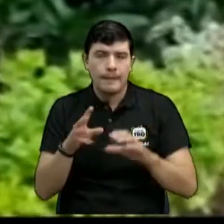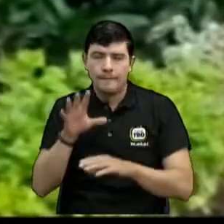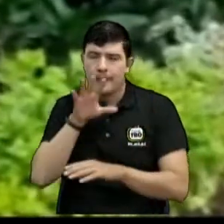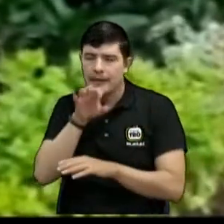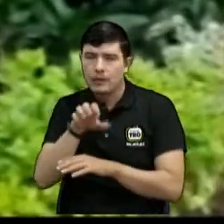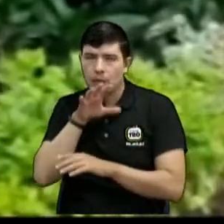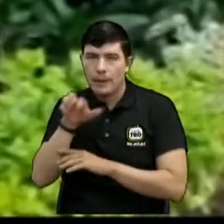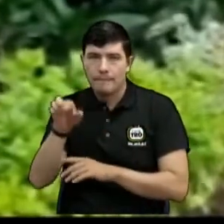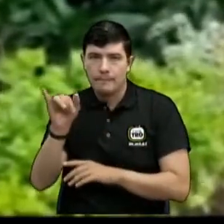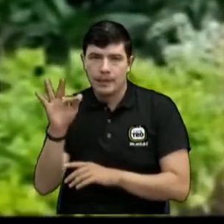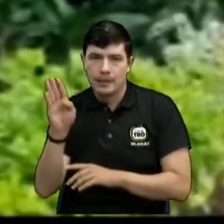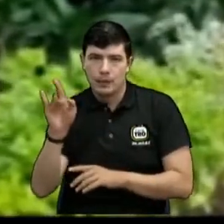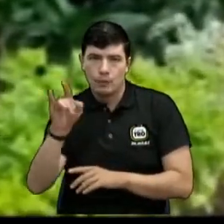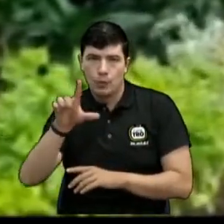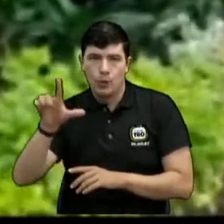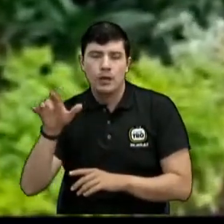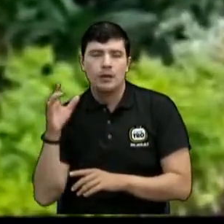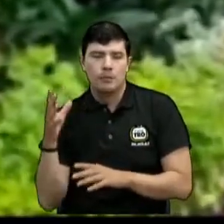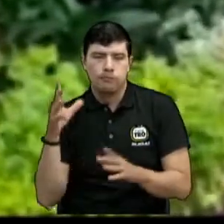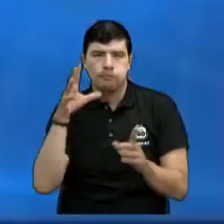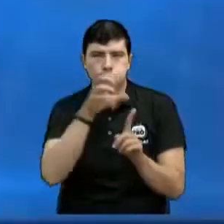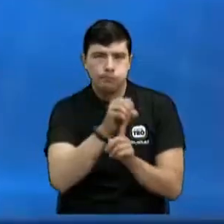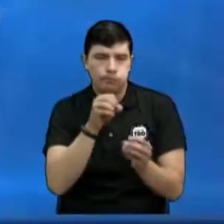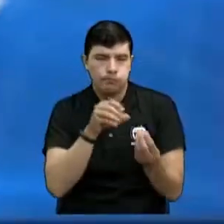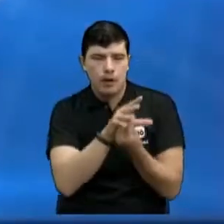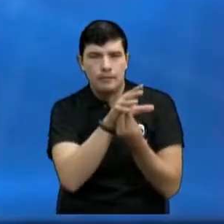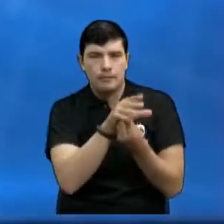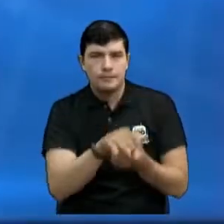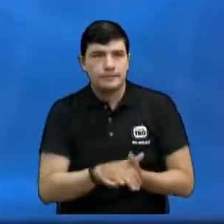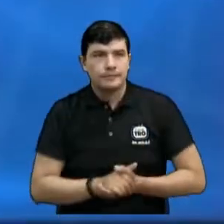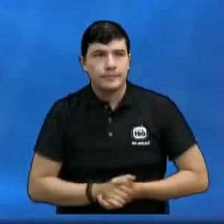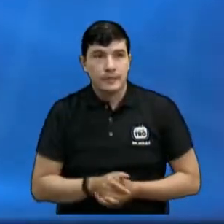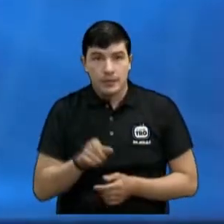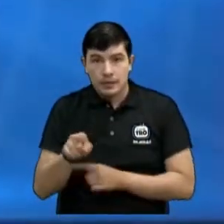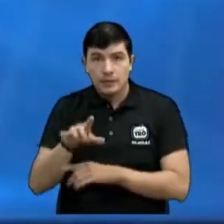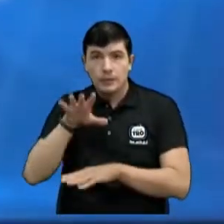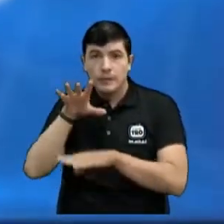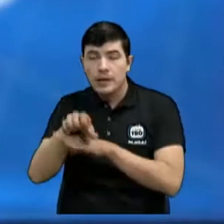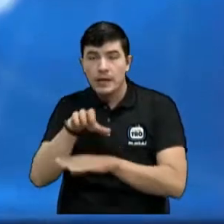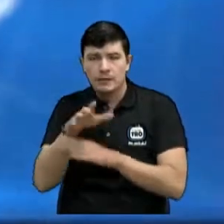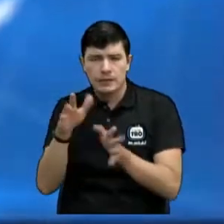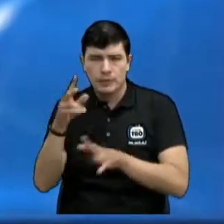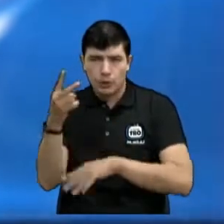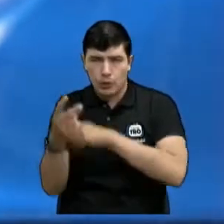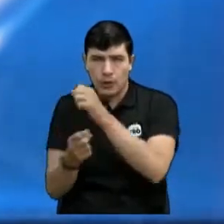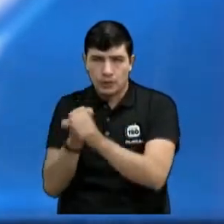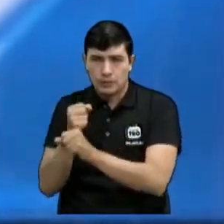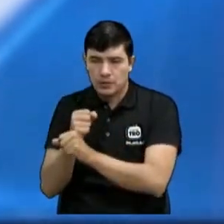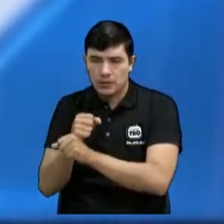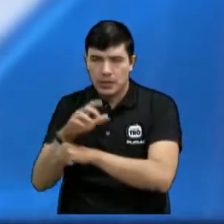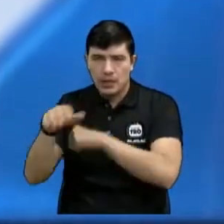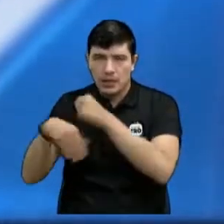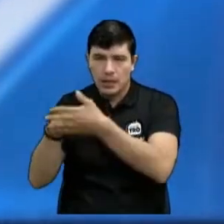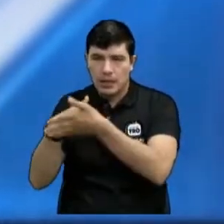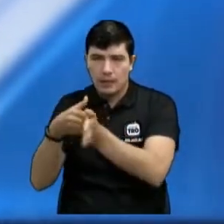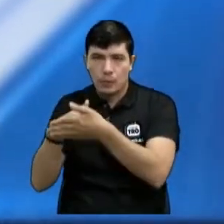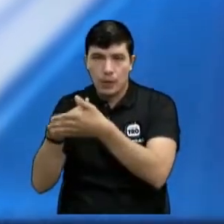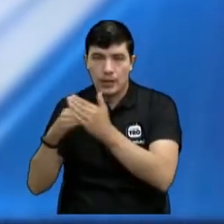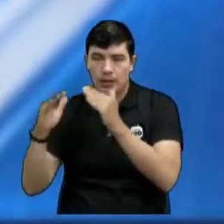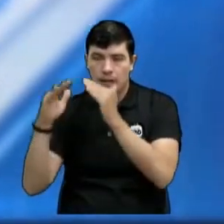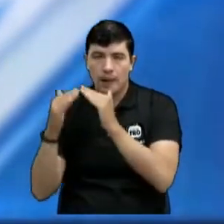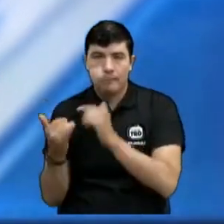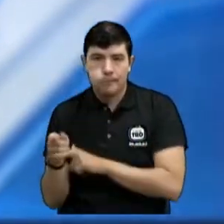encontramos un canino de aproximadamente 2 años amarrado a la puerta de una vivienda sin